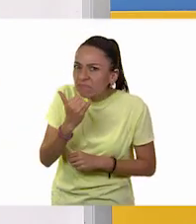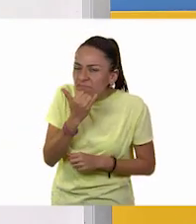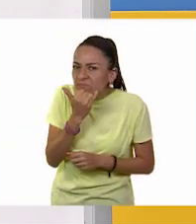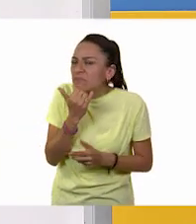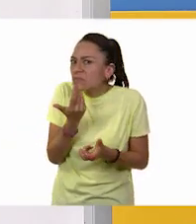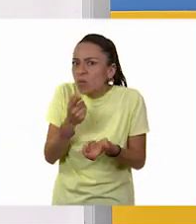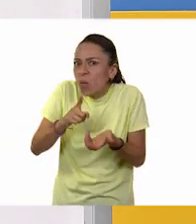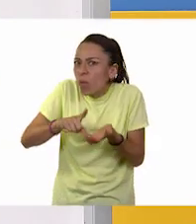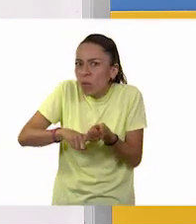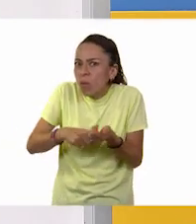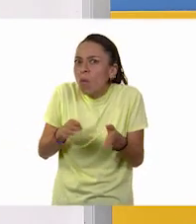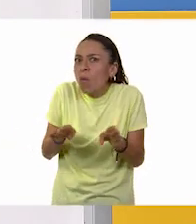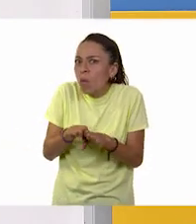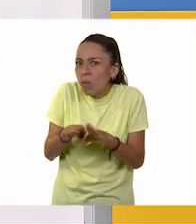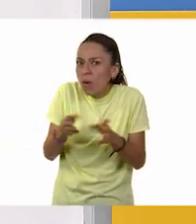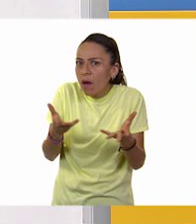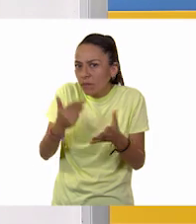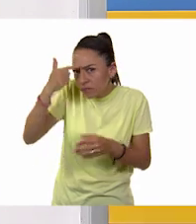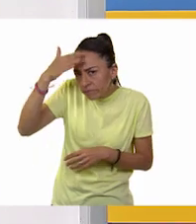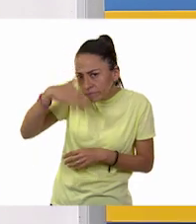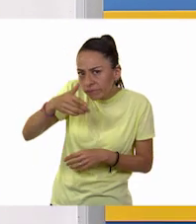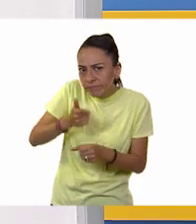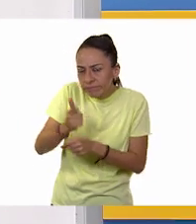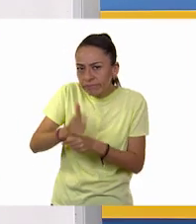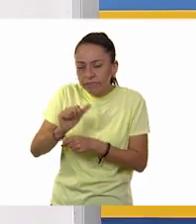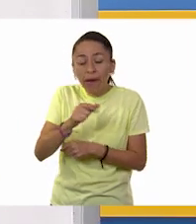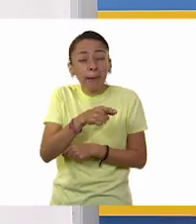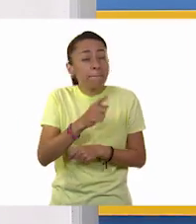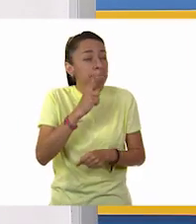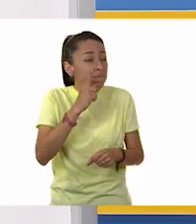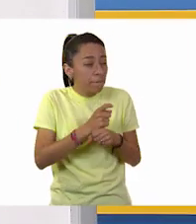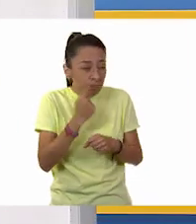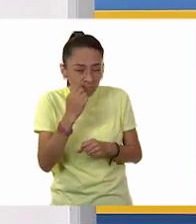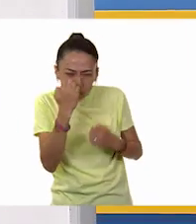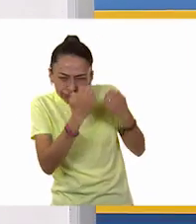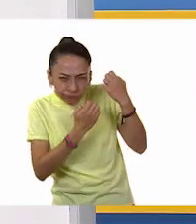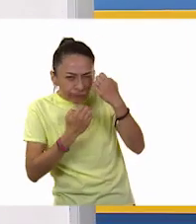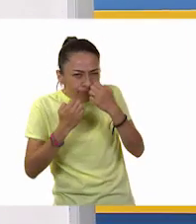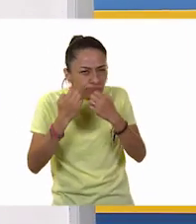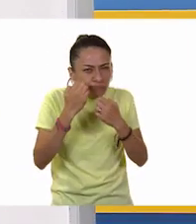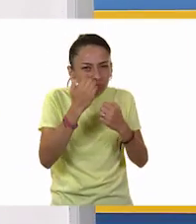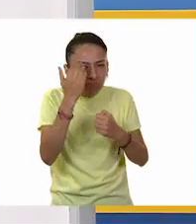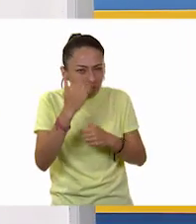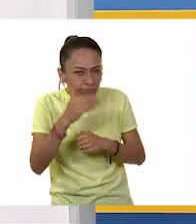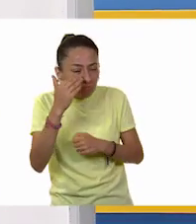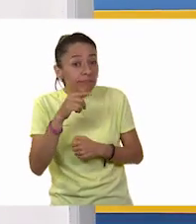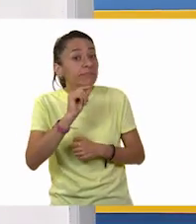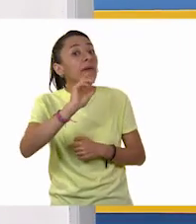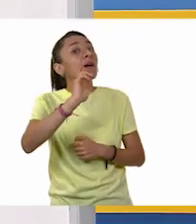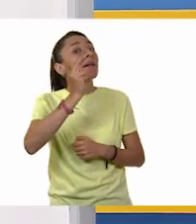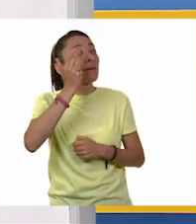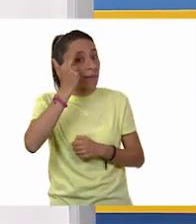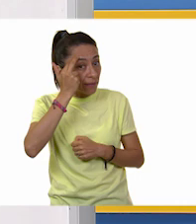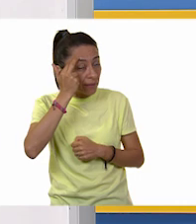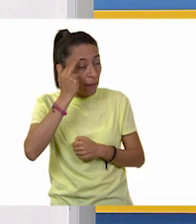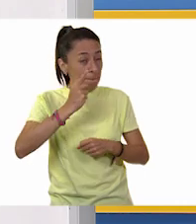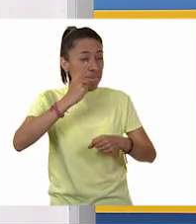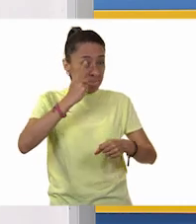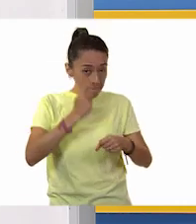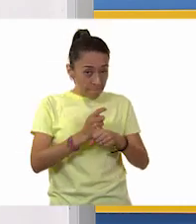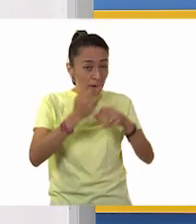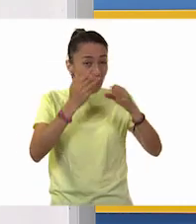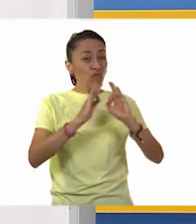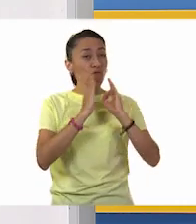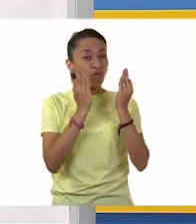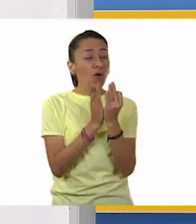figuras y veamos qué información tenemos. Recuerda que estas se formaron a partir del rombo que teníamos.